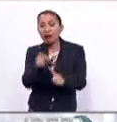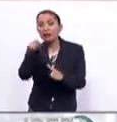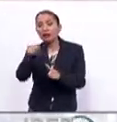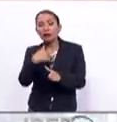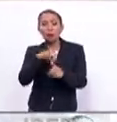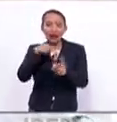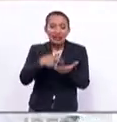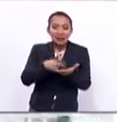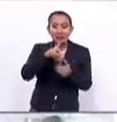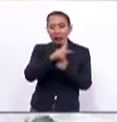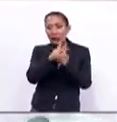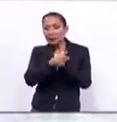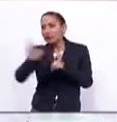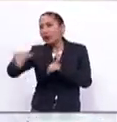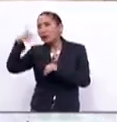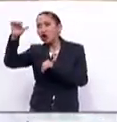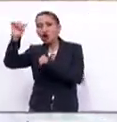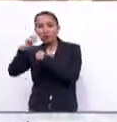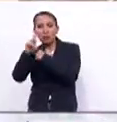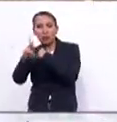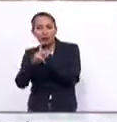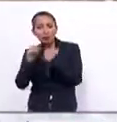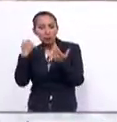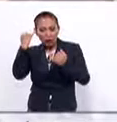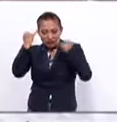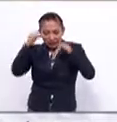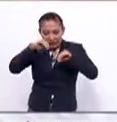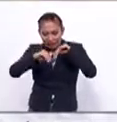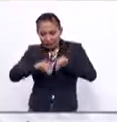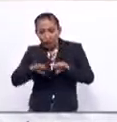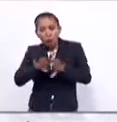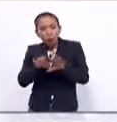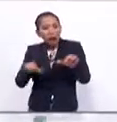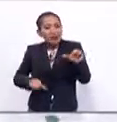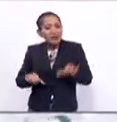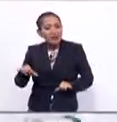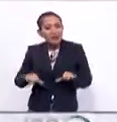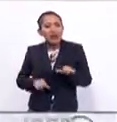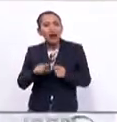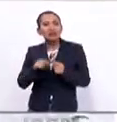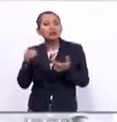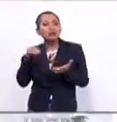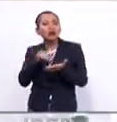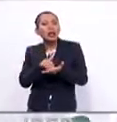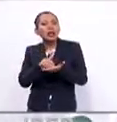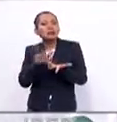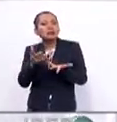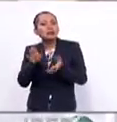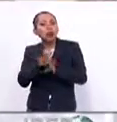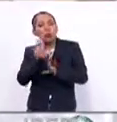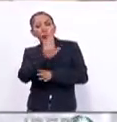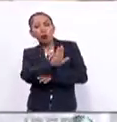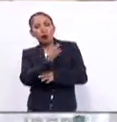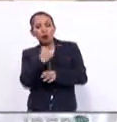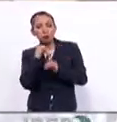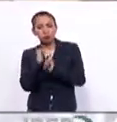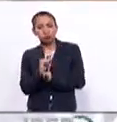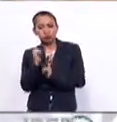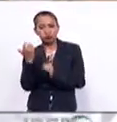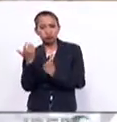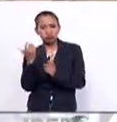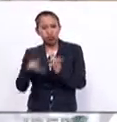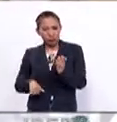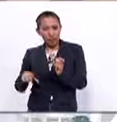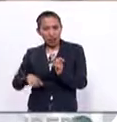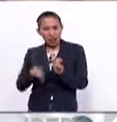hacia afuera, ¿no? Establecer líneas de política más potentes, establecer un rol, digamos, del Ministerio y del